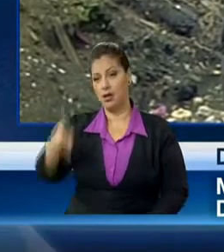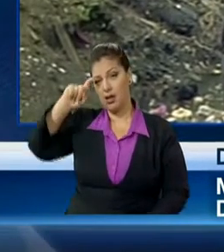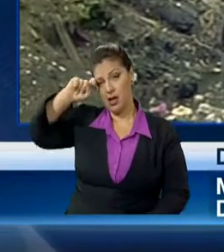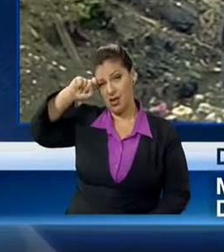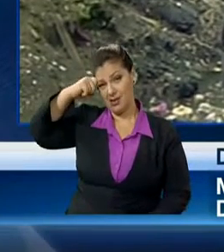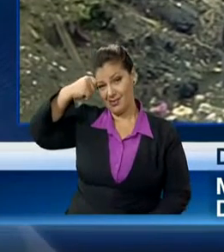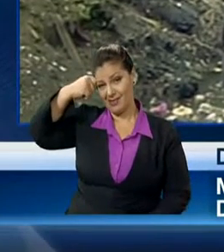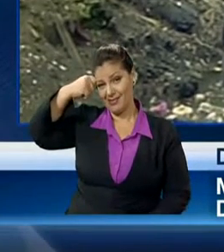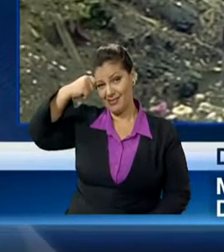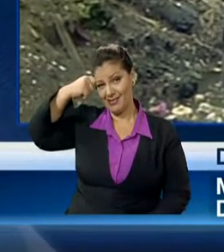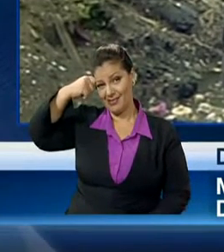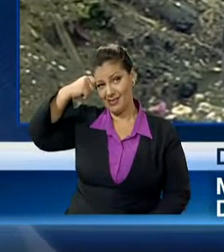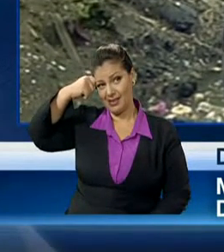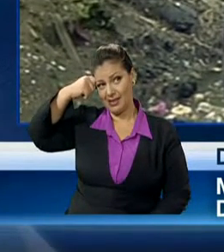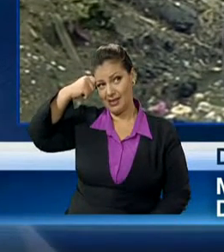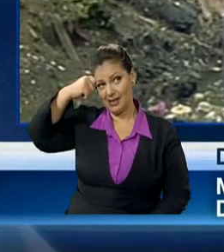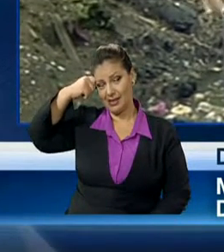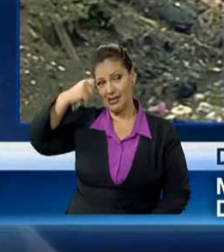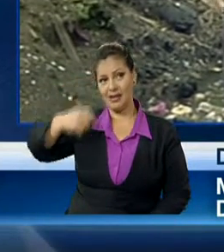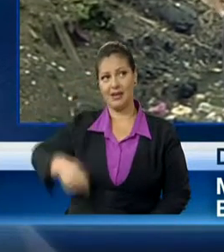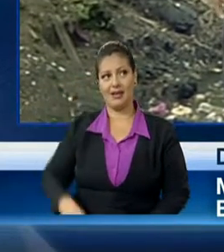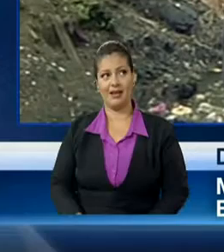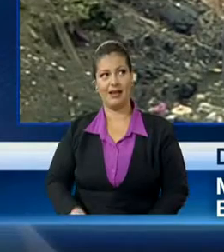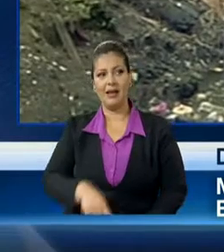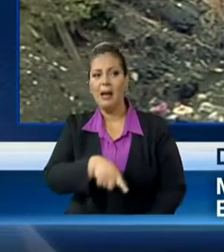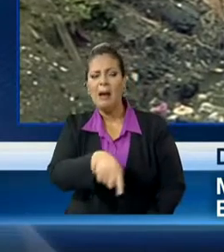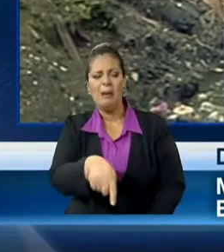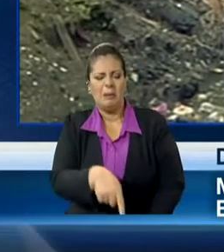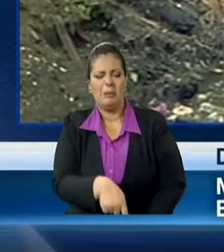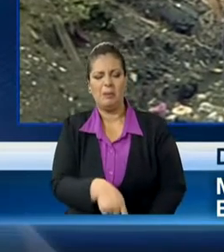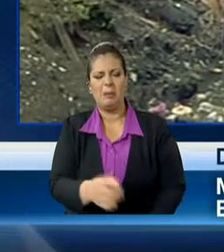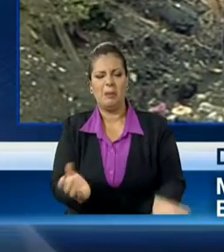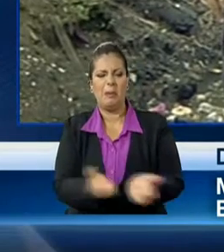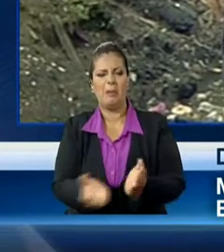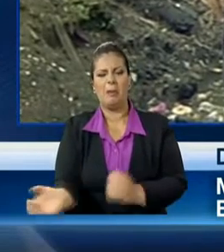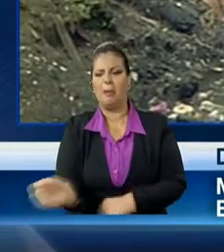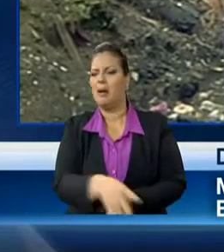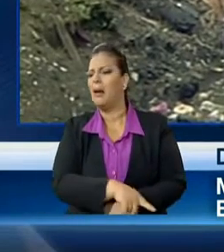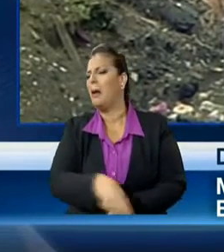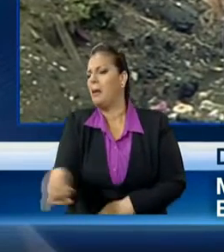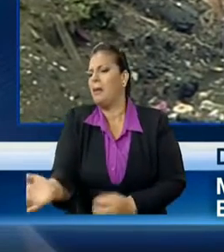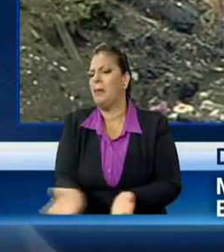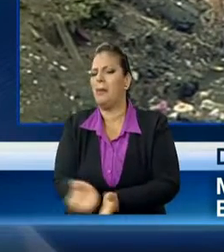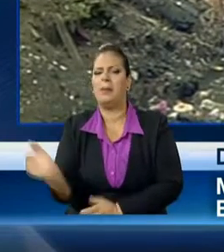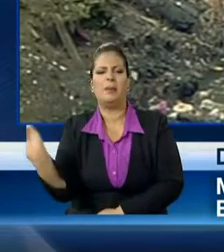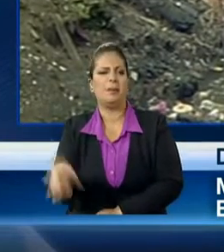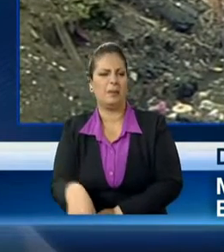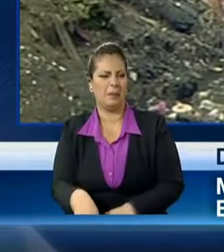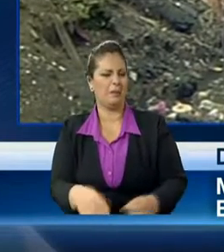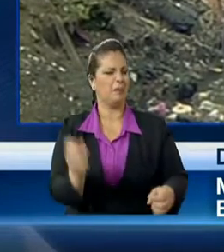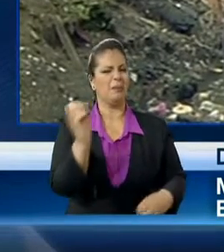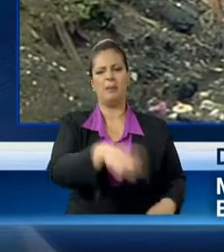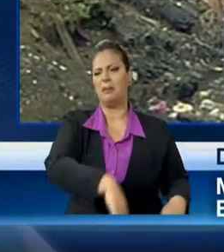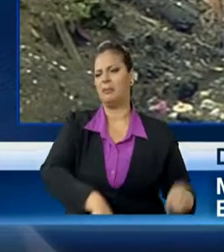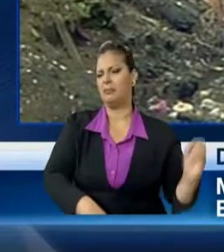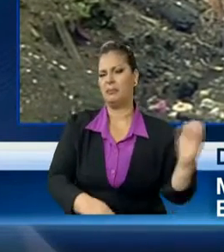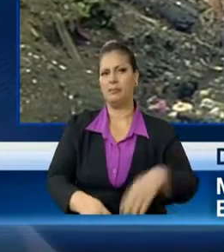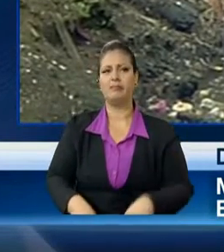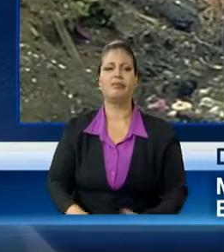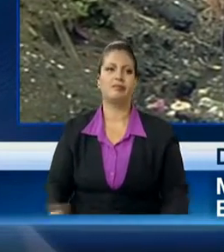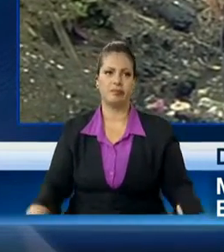que al lado de cerro es basurero, junto a estero es basurero. Claro, claro. Como que es la generalidad,